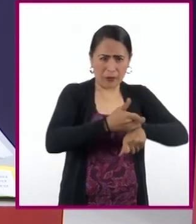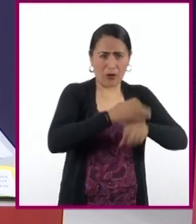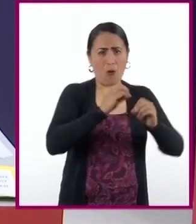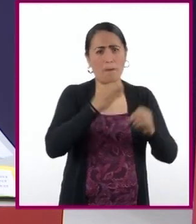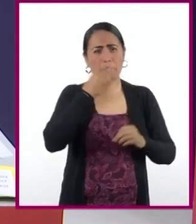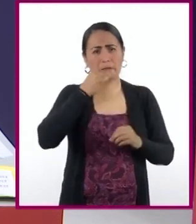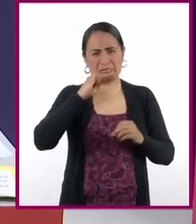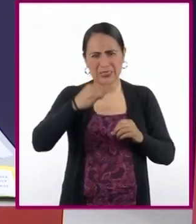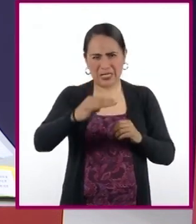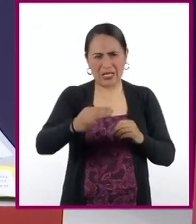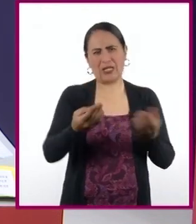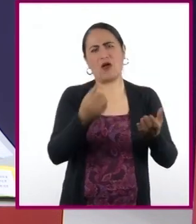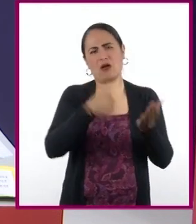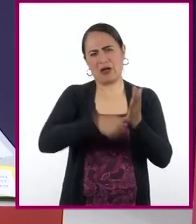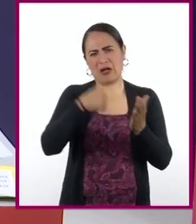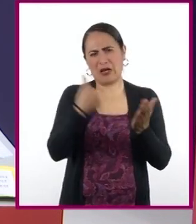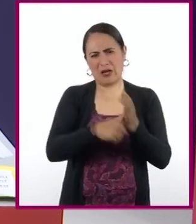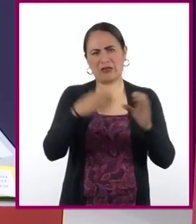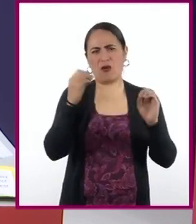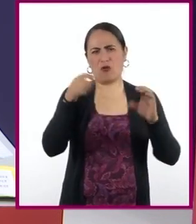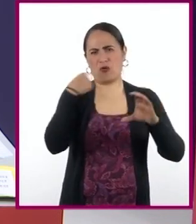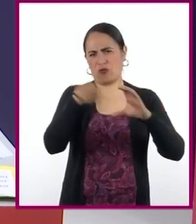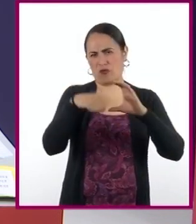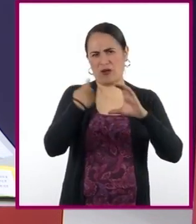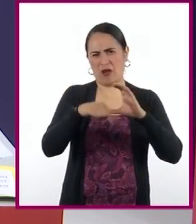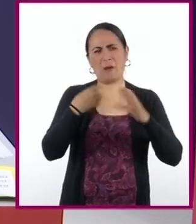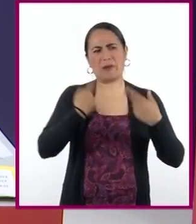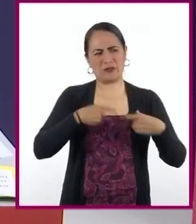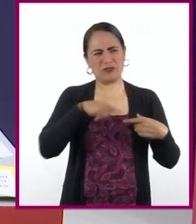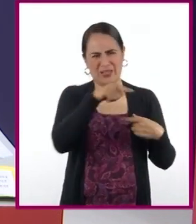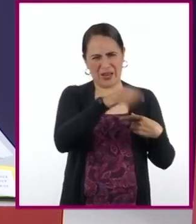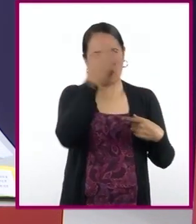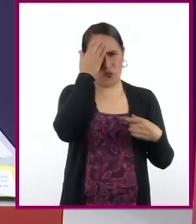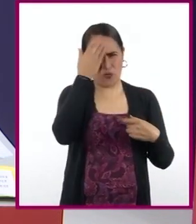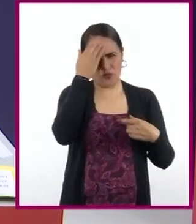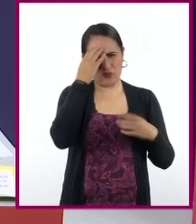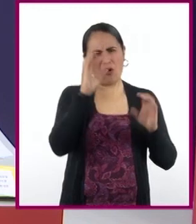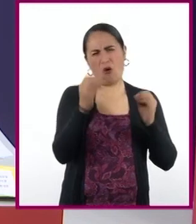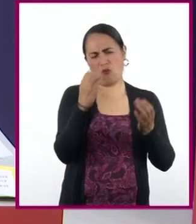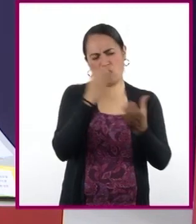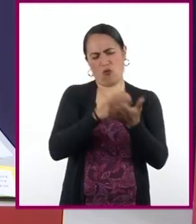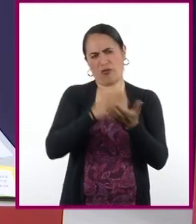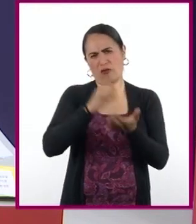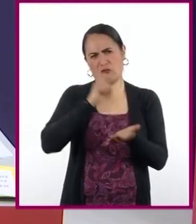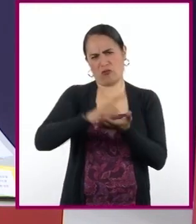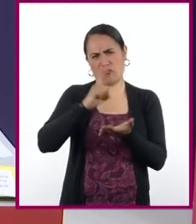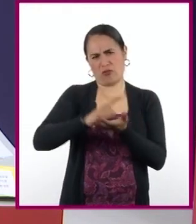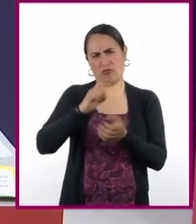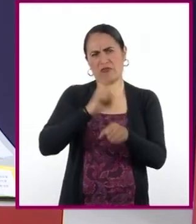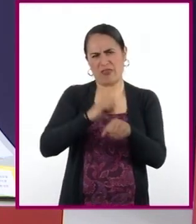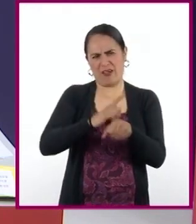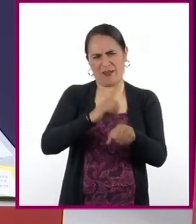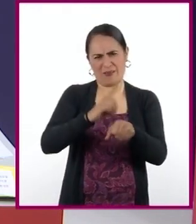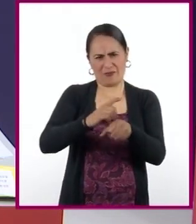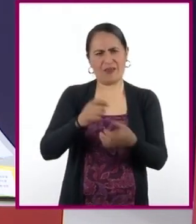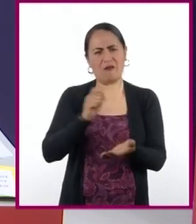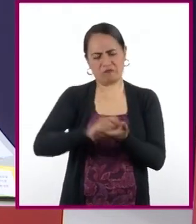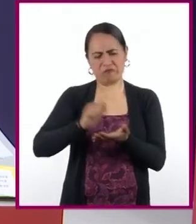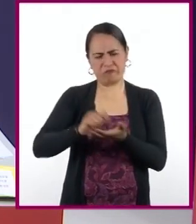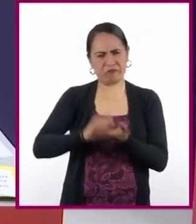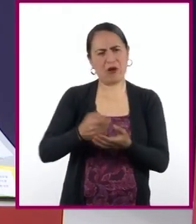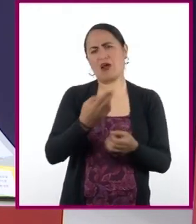mensaje, una carta o correo electrónico a alguien conocido, o su diario, pueden emplear un lenguaje